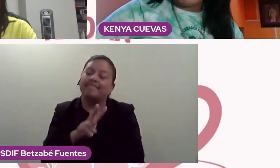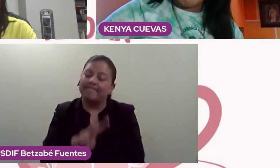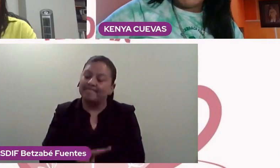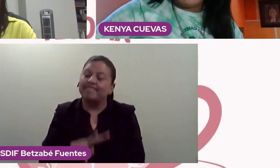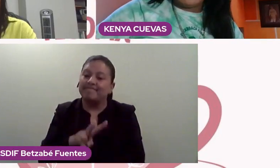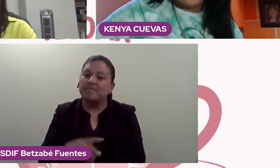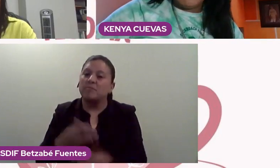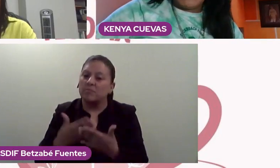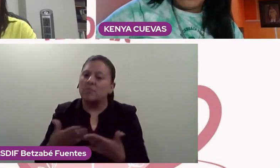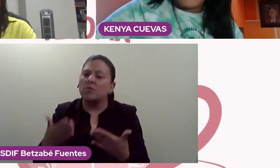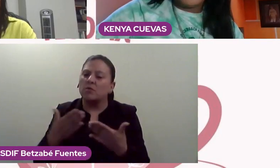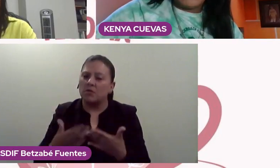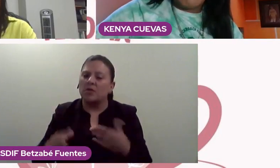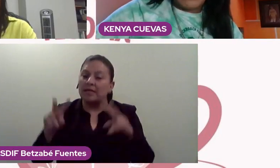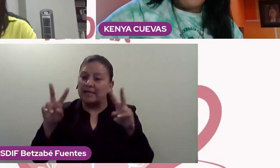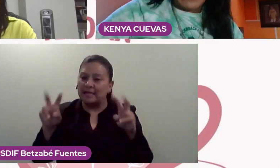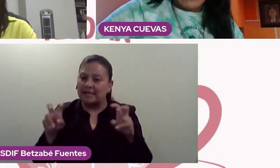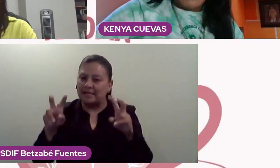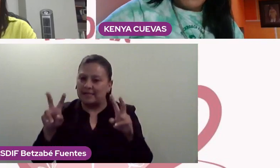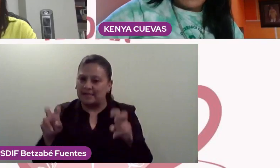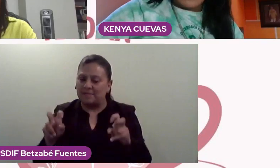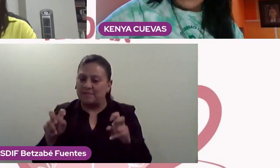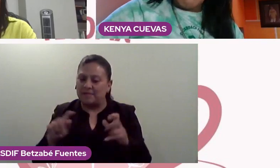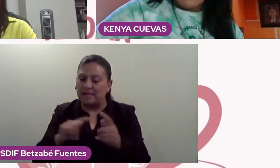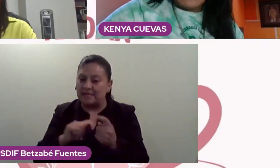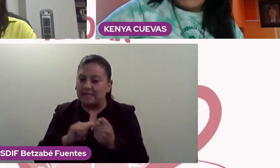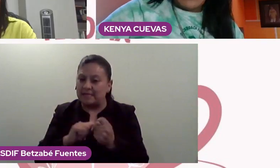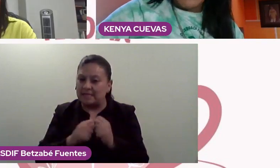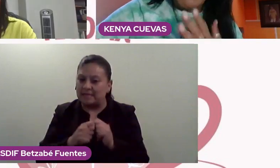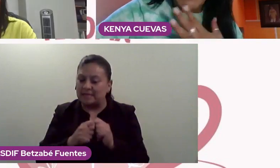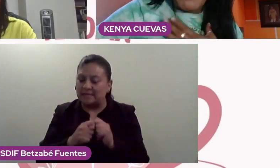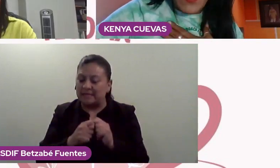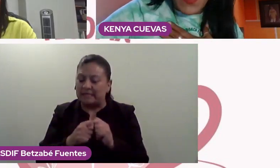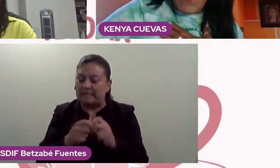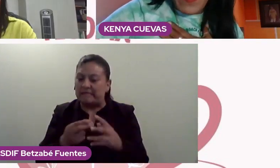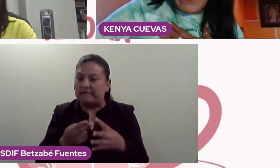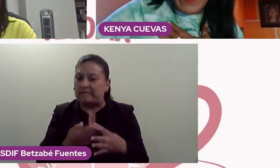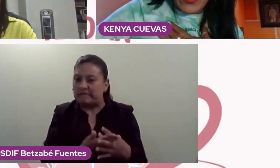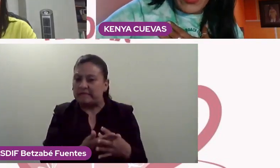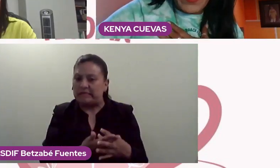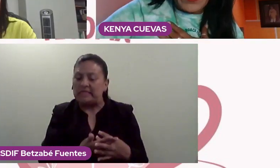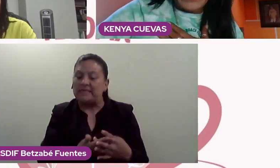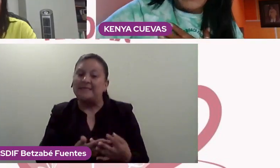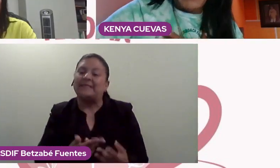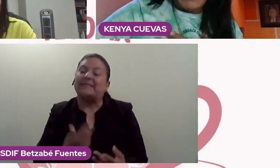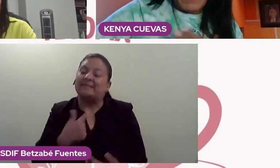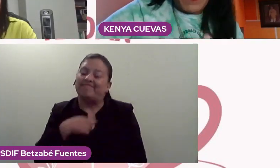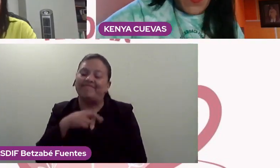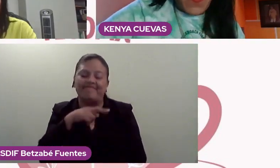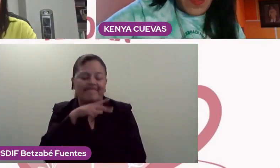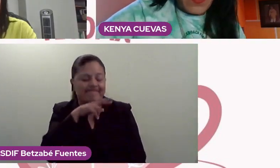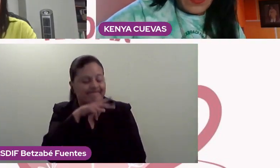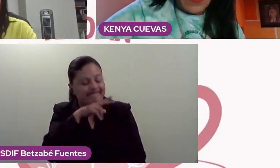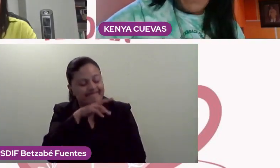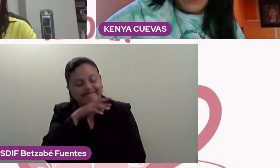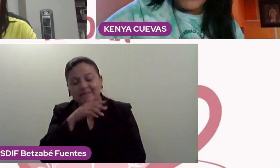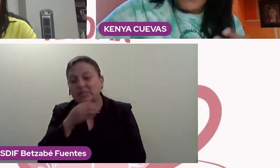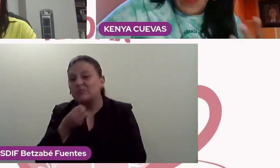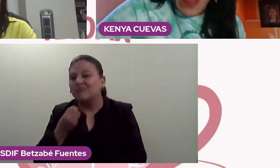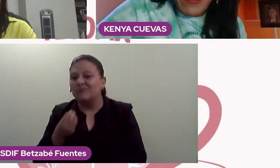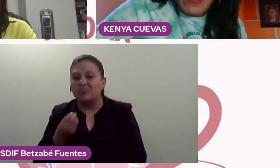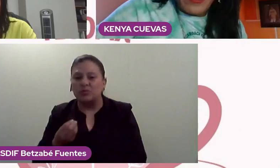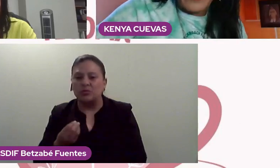de transfeminicidio pues es un tema pues que realmente a mí me ha preocupado mucho y no nomás me ha preocupado, sino